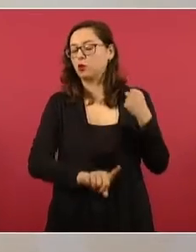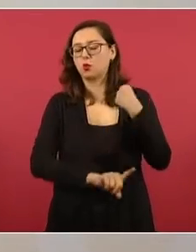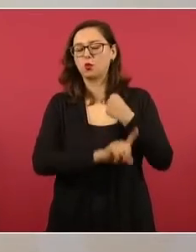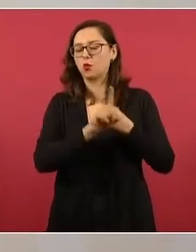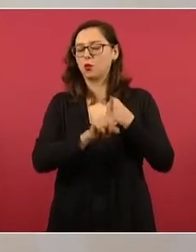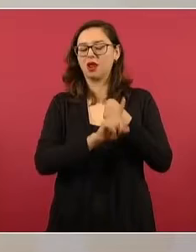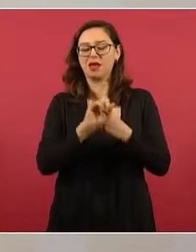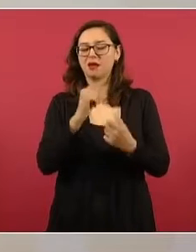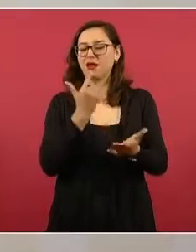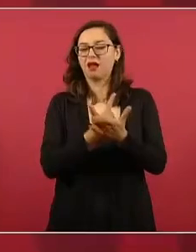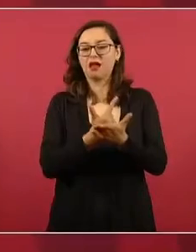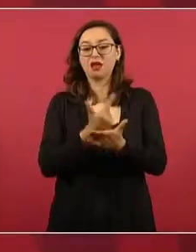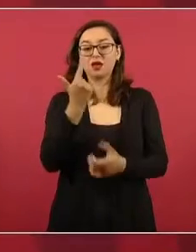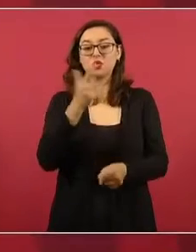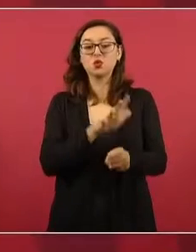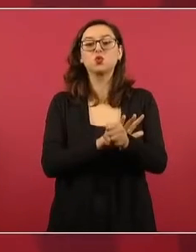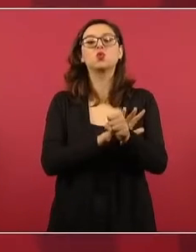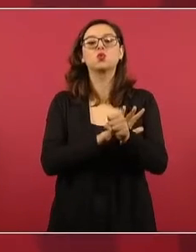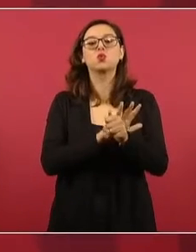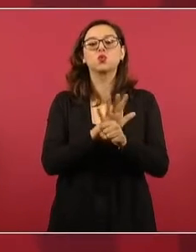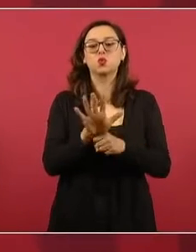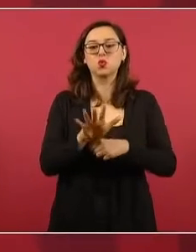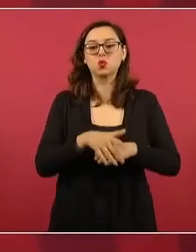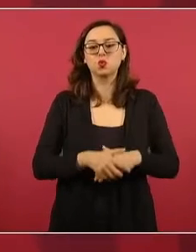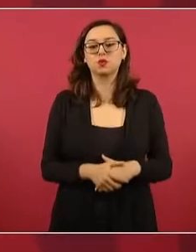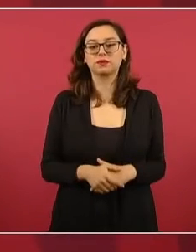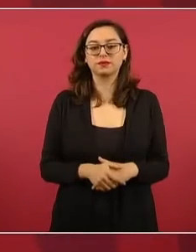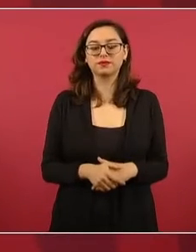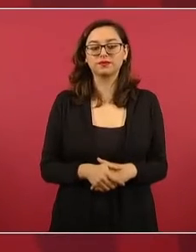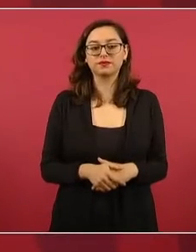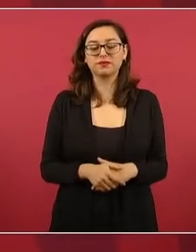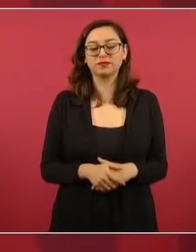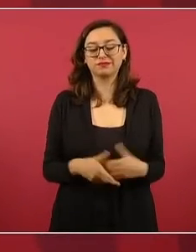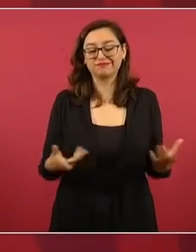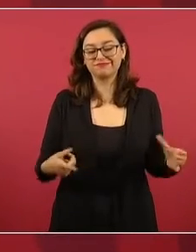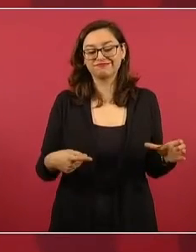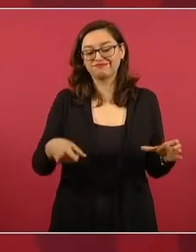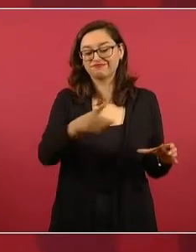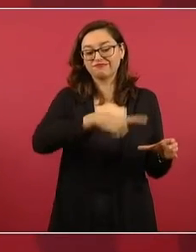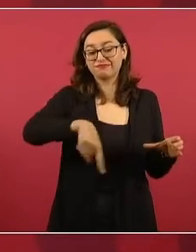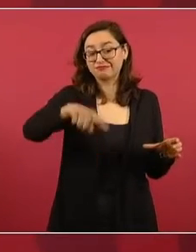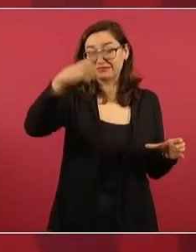mucho la idea de que el pueblo